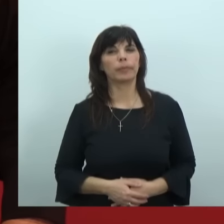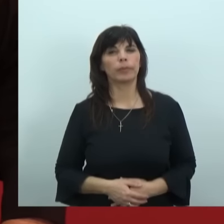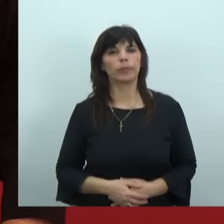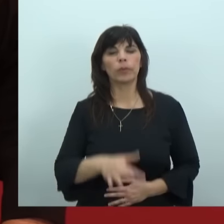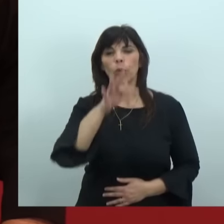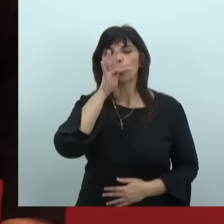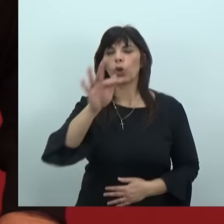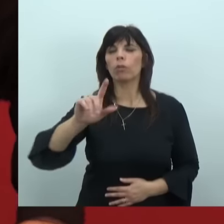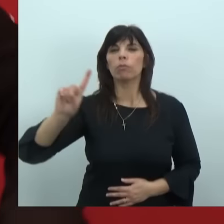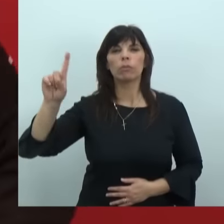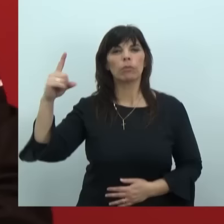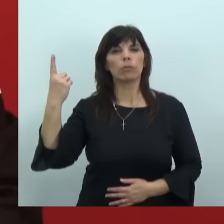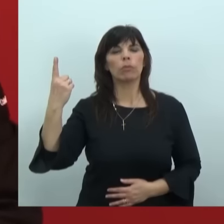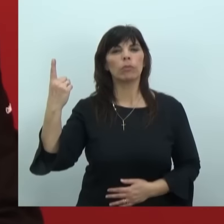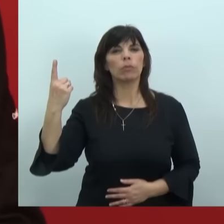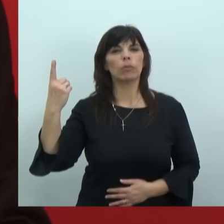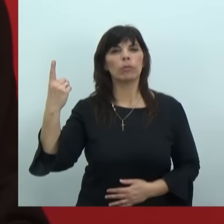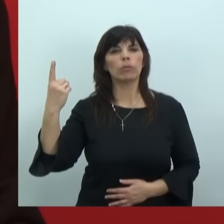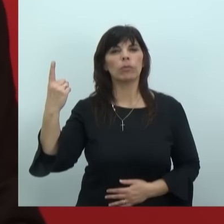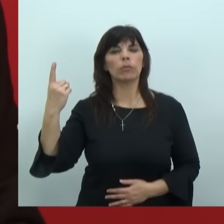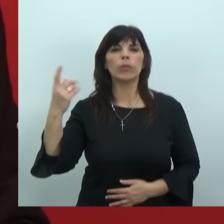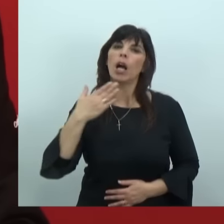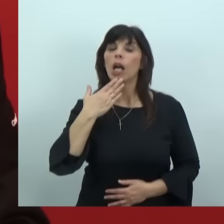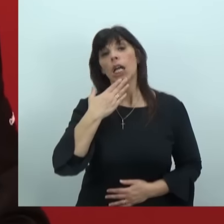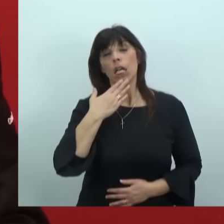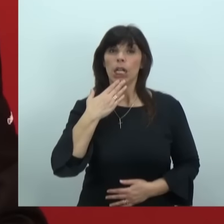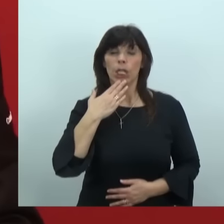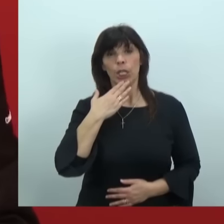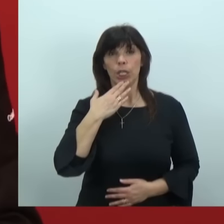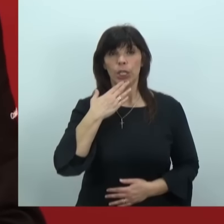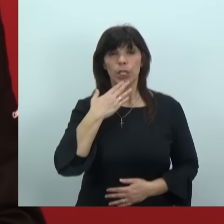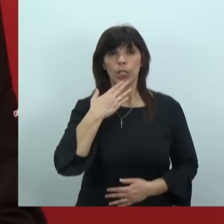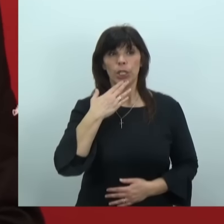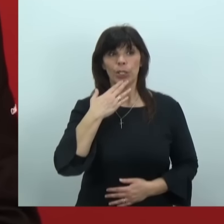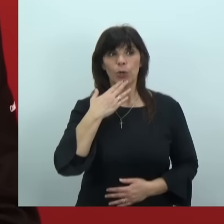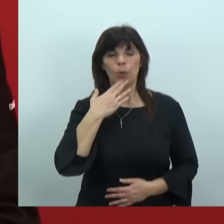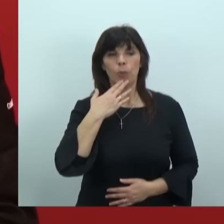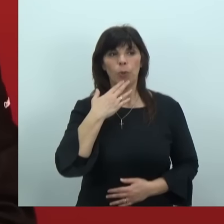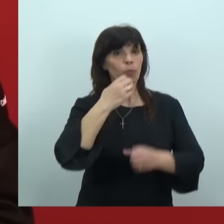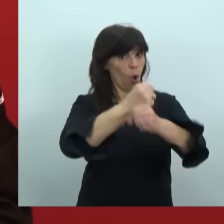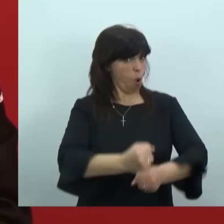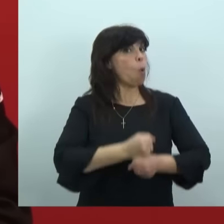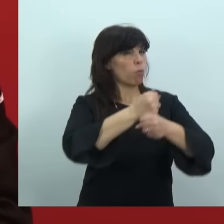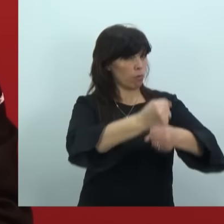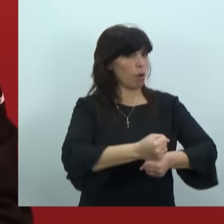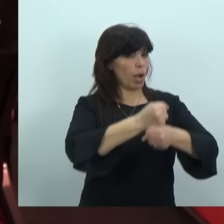Una promesa de Dios es como cuando le haces a un caballo con el hierro, lo calientas en el fuego